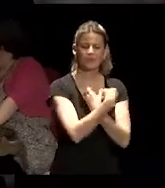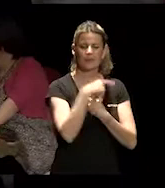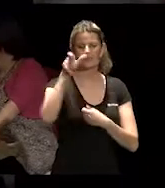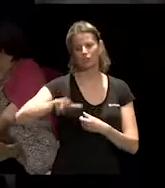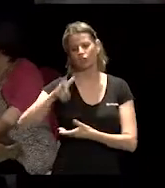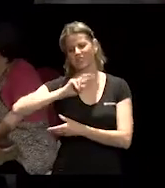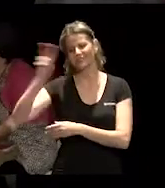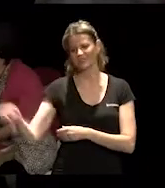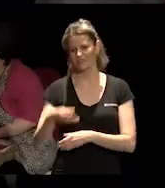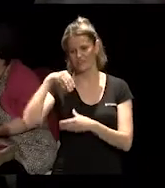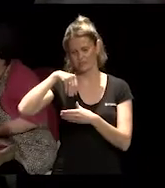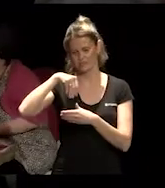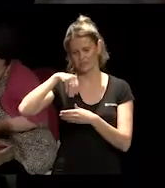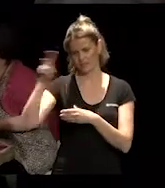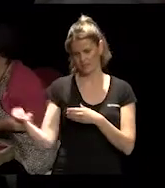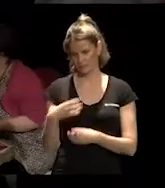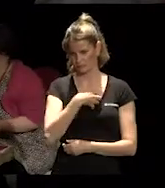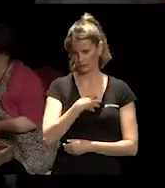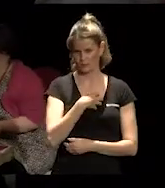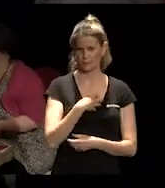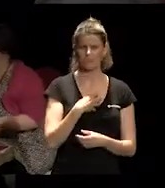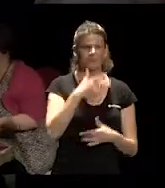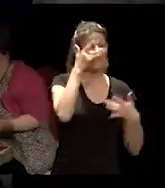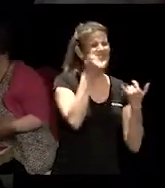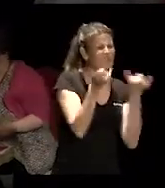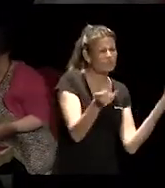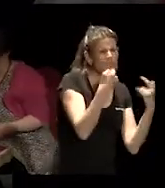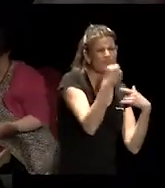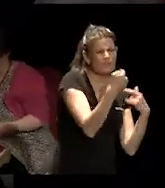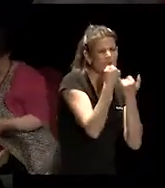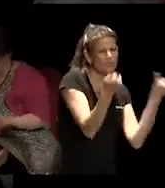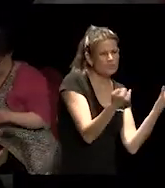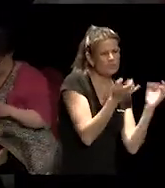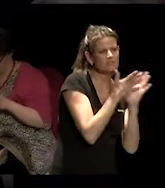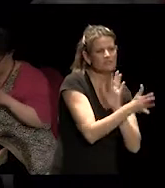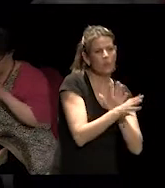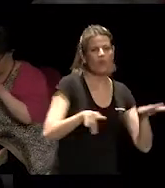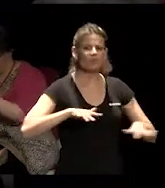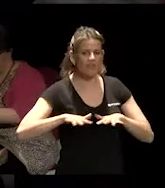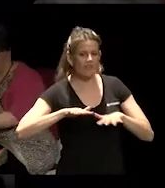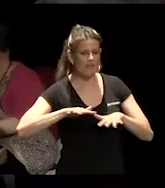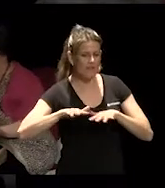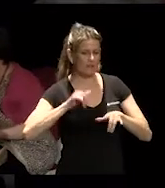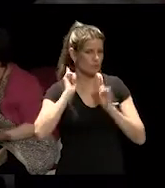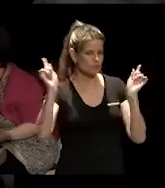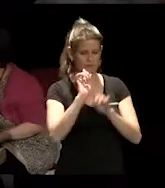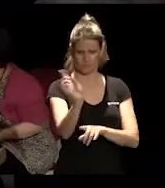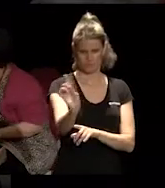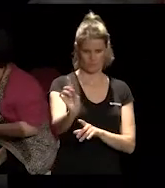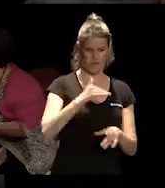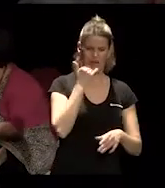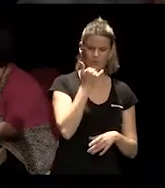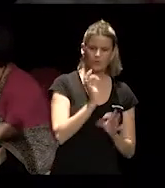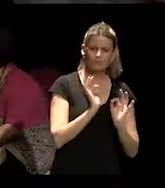Electrónica, cuando digo electrónica, imaginaros, no os imaginéis cuestiones de DJs, sino de algo más orgánico